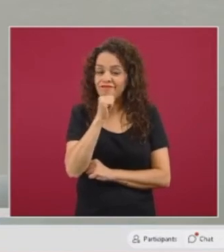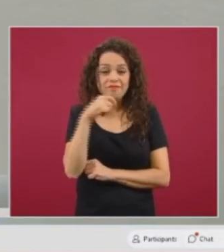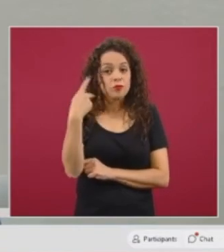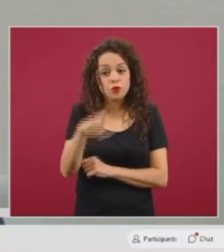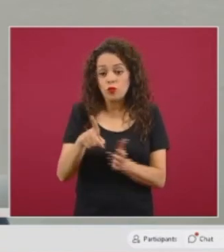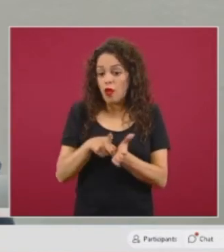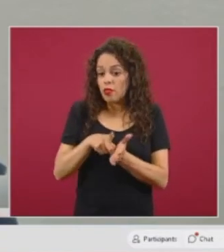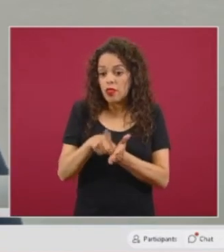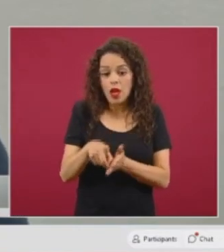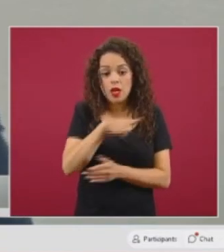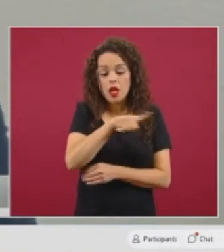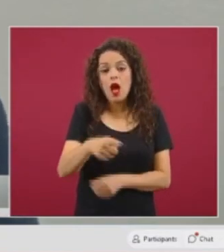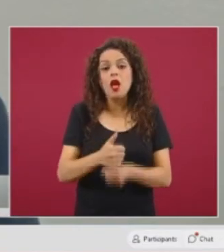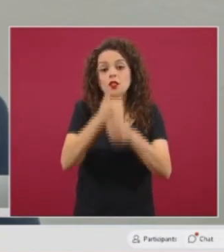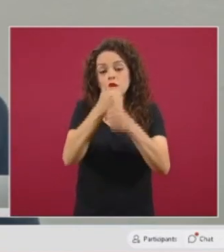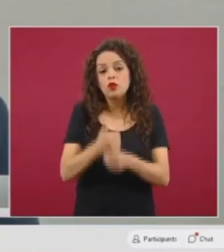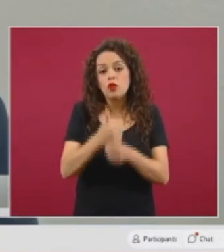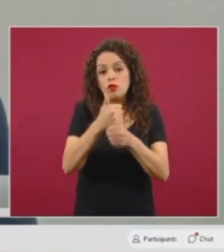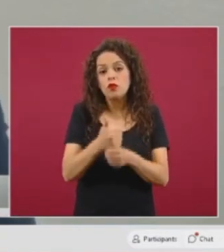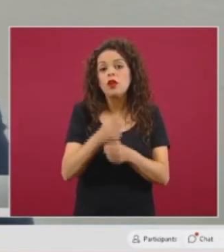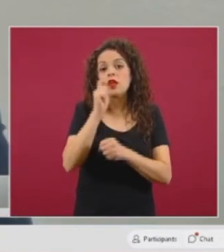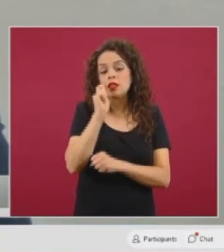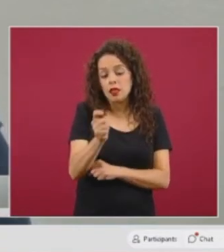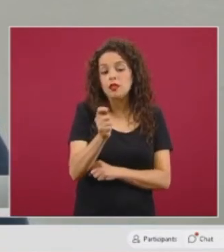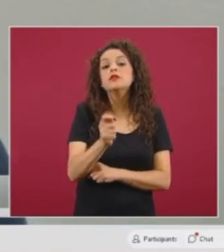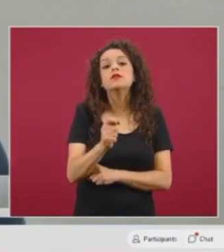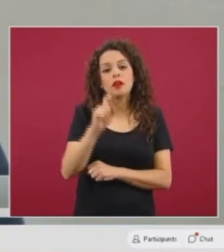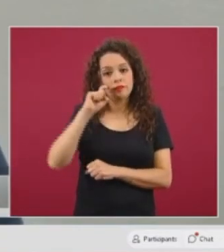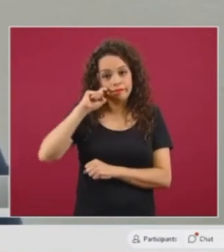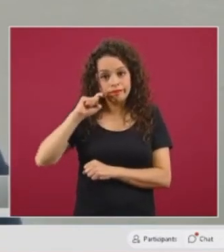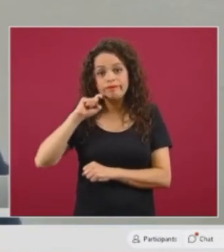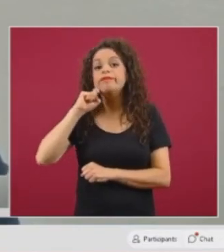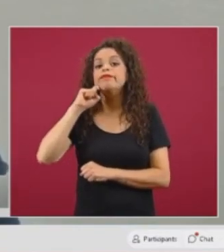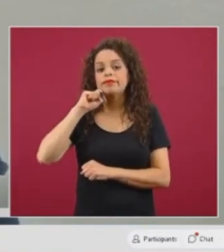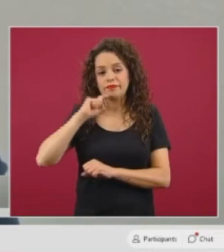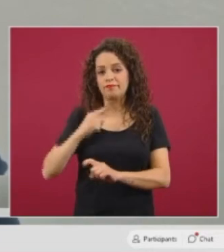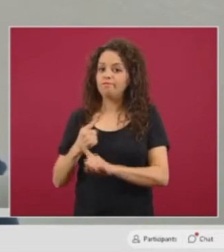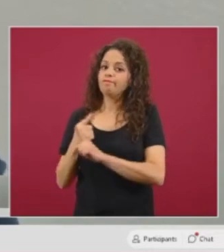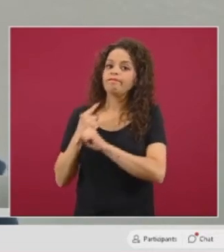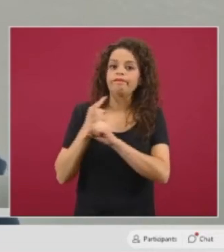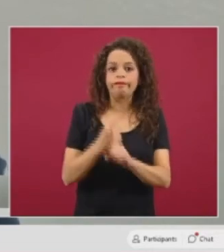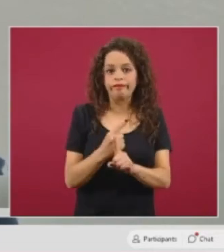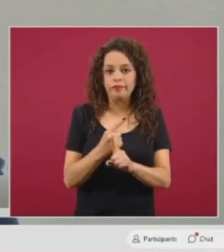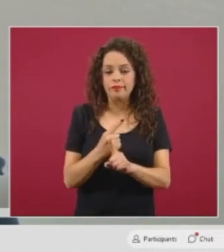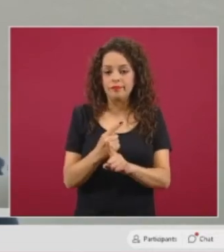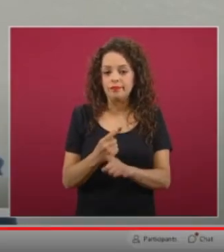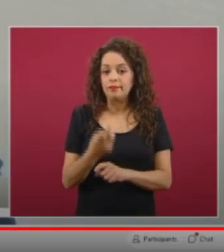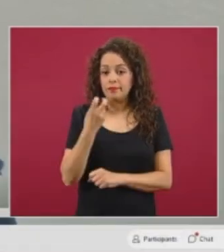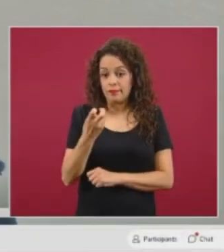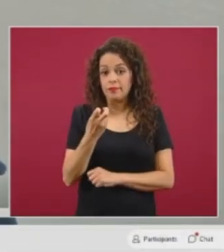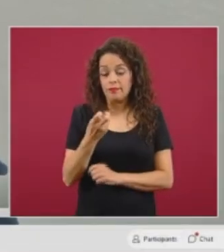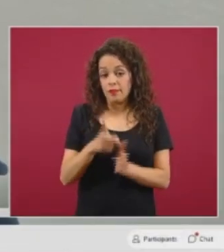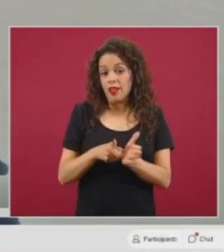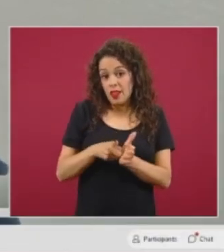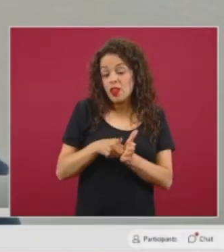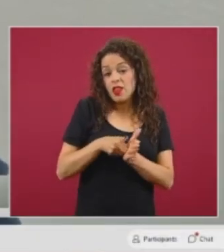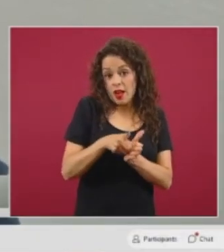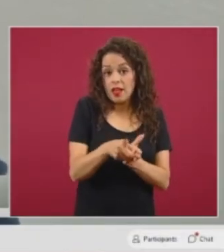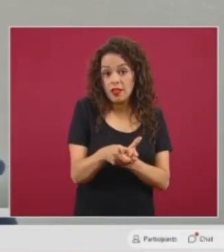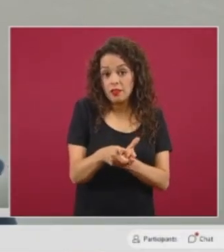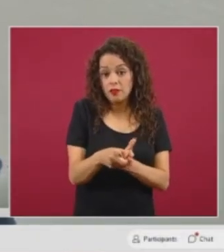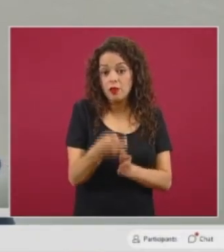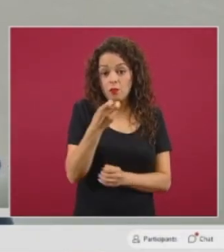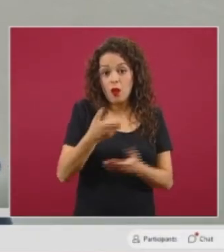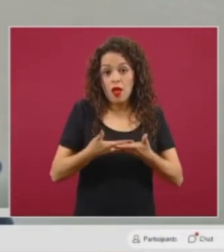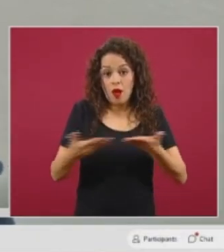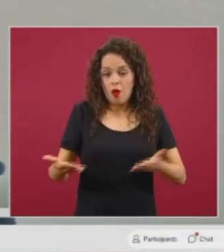son víctimas de violencia sexual. Es un derecho, no es una concesión, y les pedimos en el sector